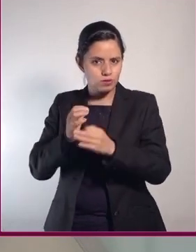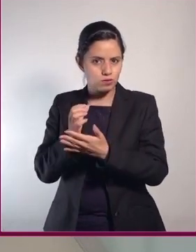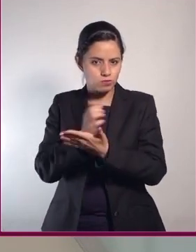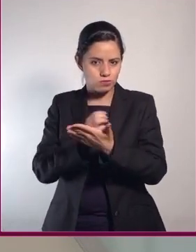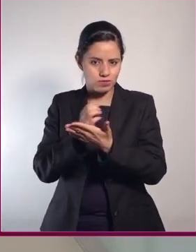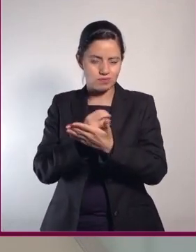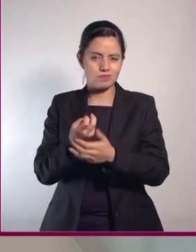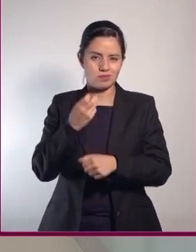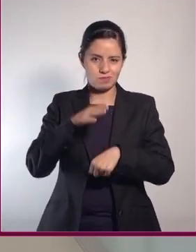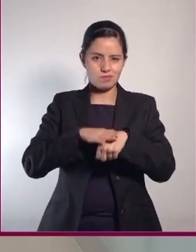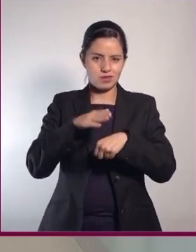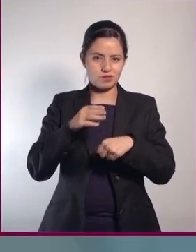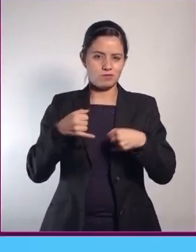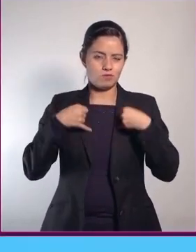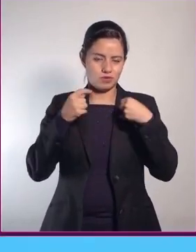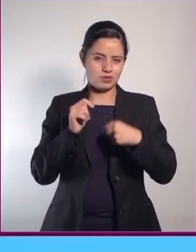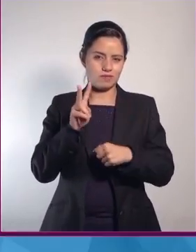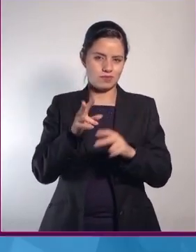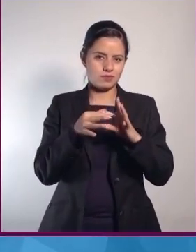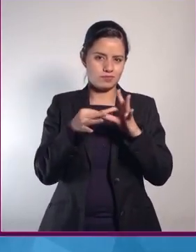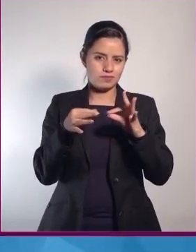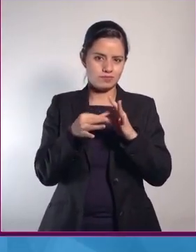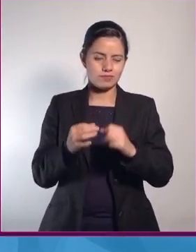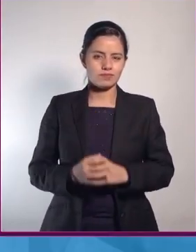Jóvenes en TV. Comenzamos.